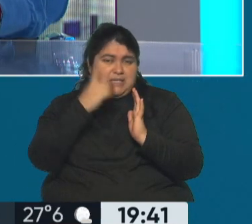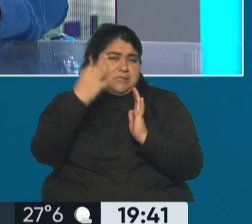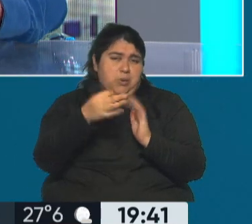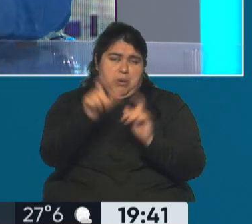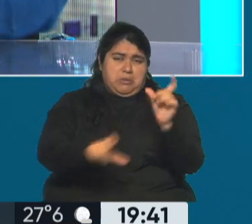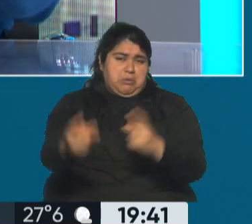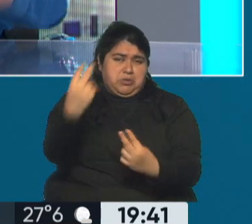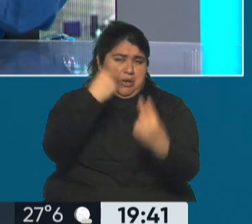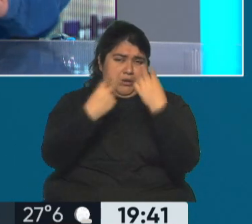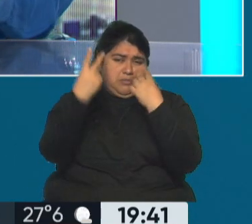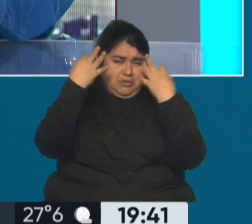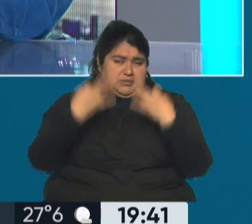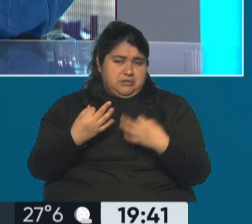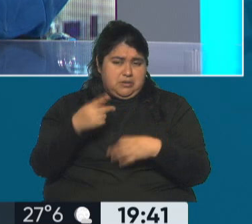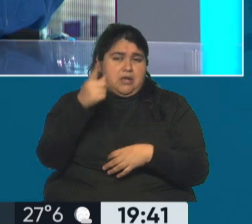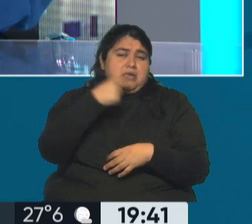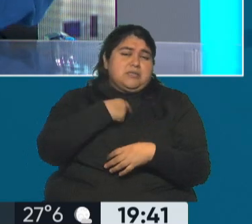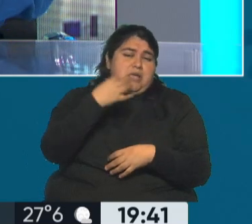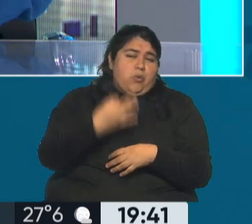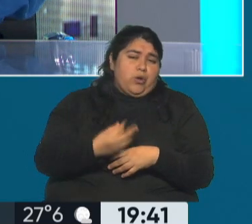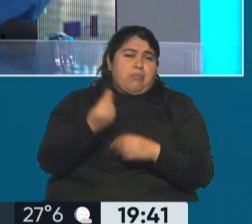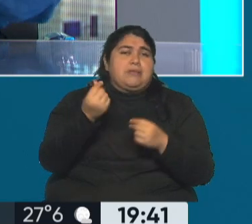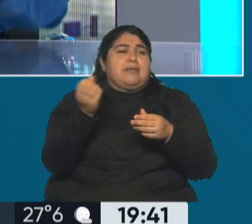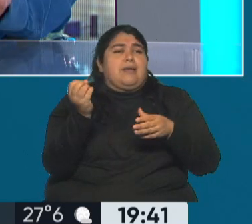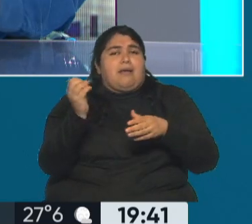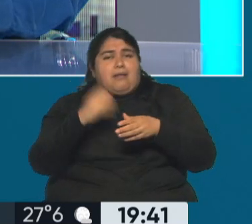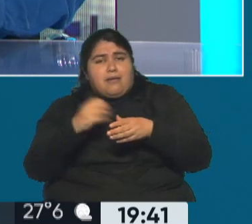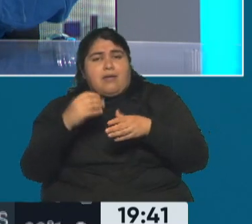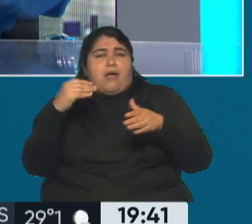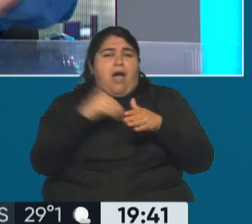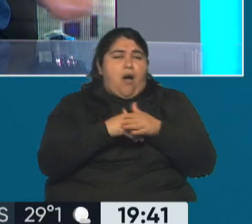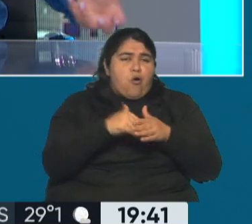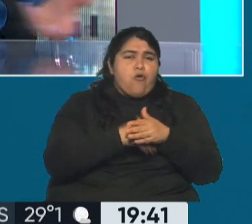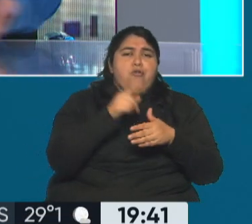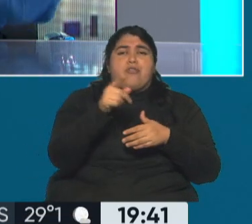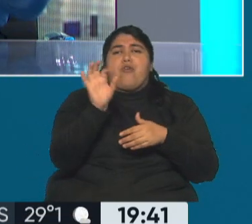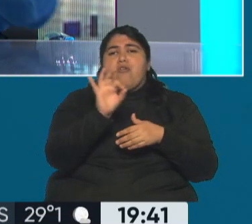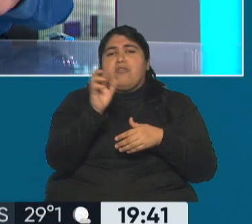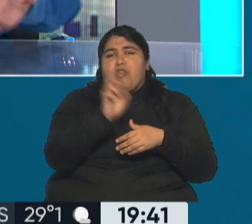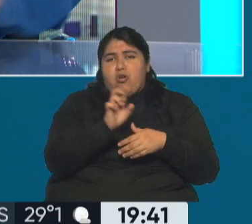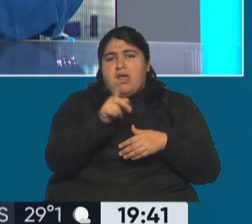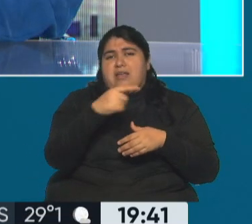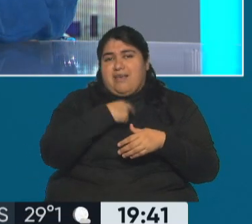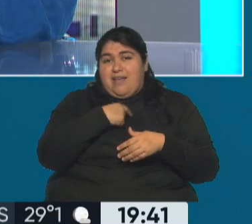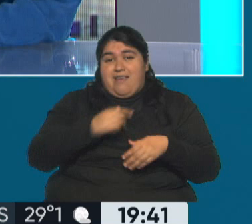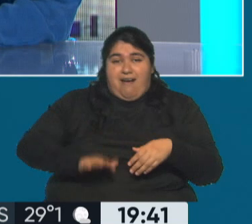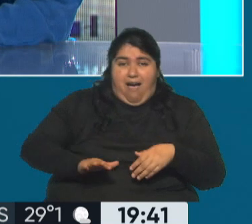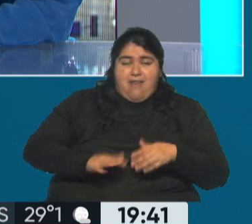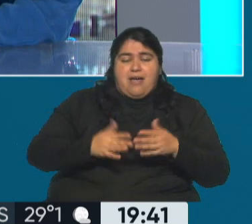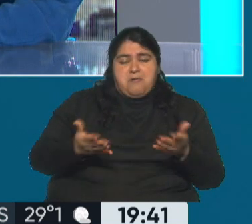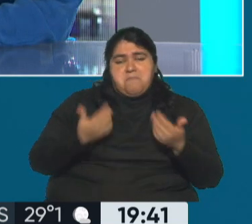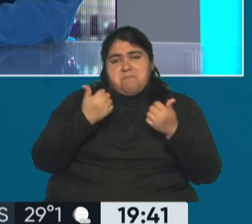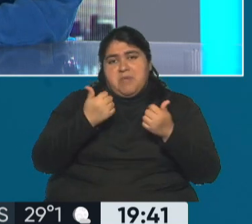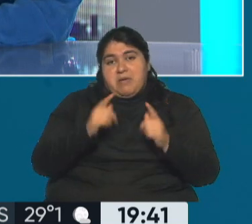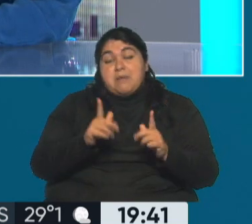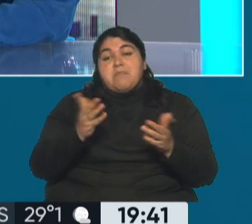viendo y más de uno querrá ahorrar un puchito más en dólares si le sobra, si tiene capacidad de ahorro en buena hora. Ahora, va a